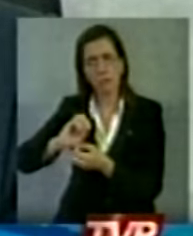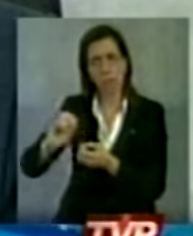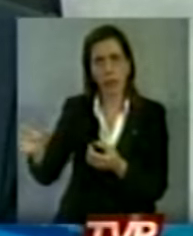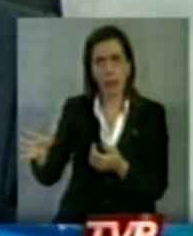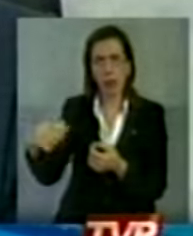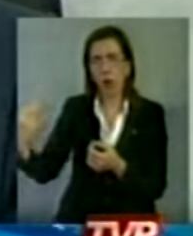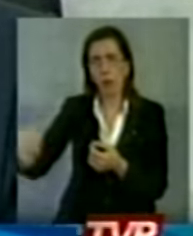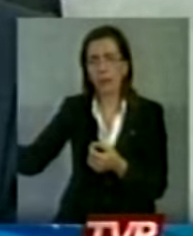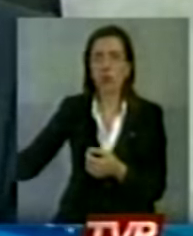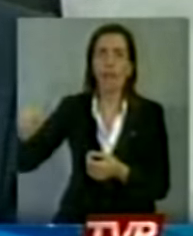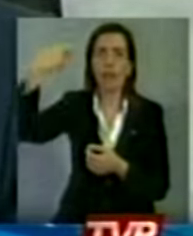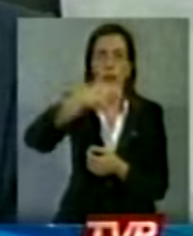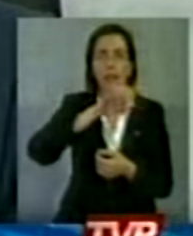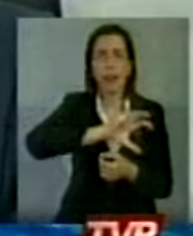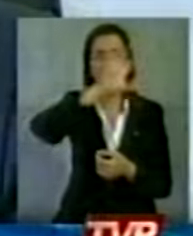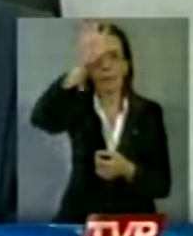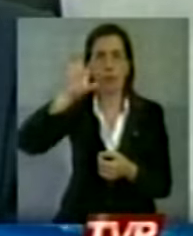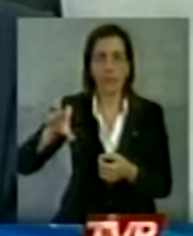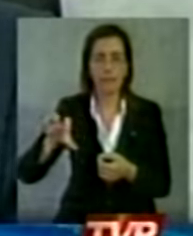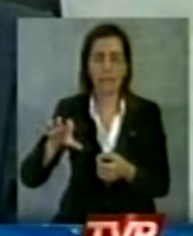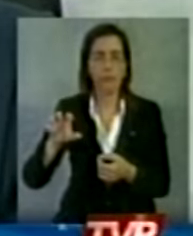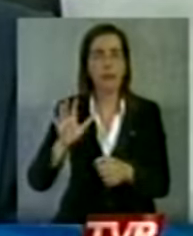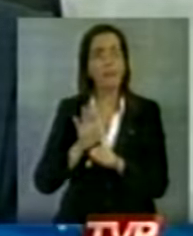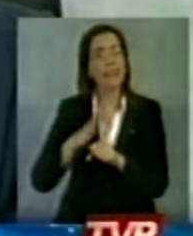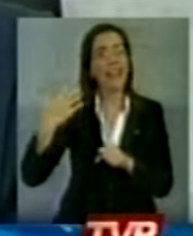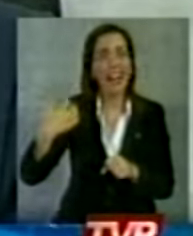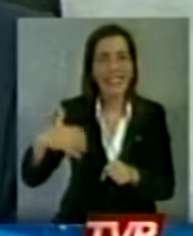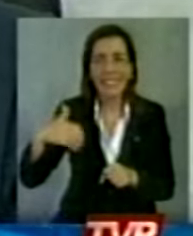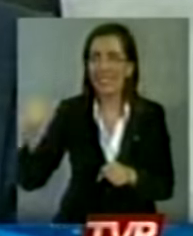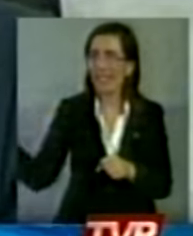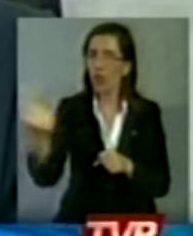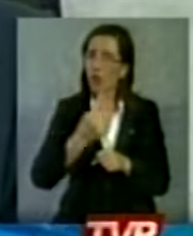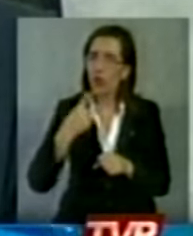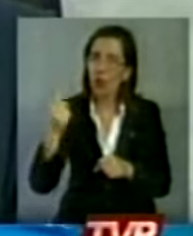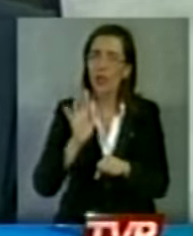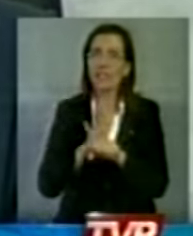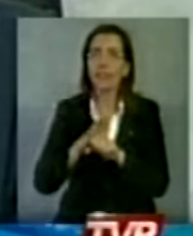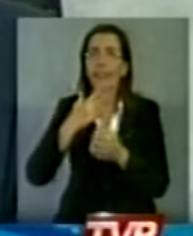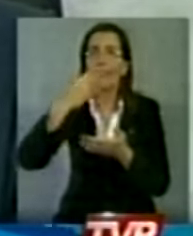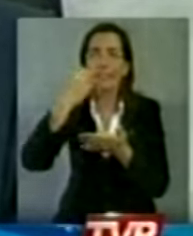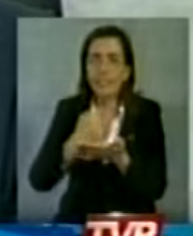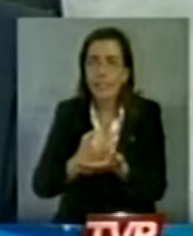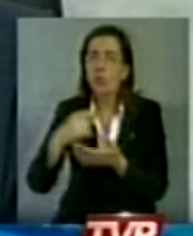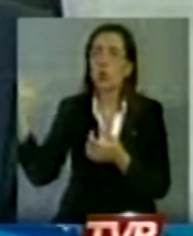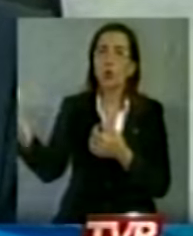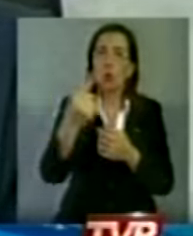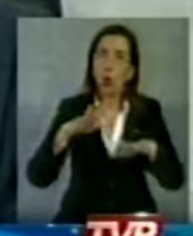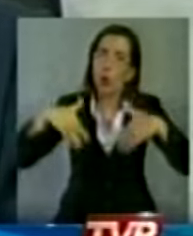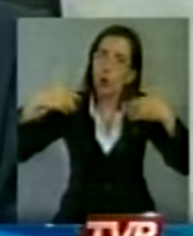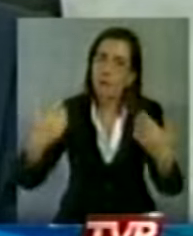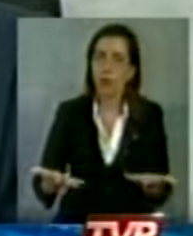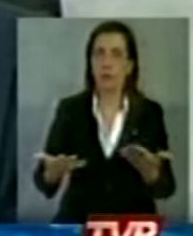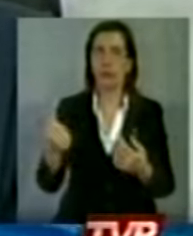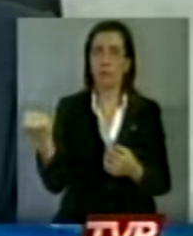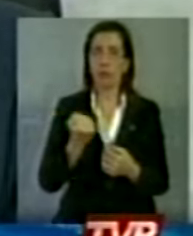Social y su devolución a las mismas. Una Argentina de todos requiere de decisiones también para